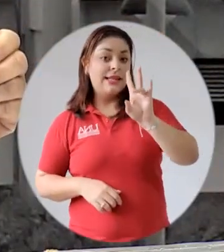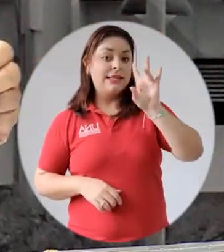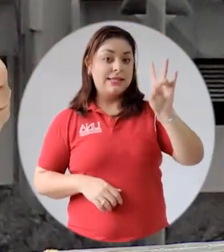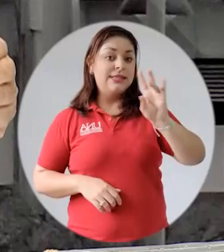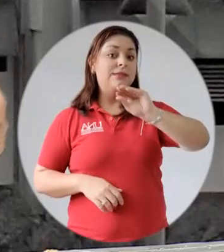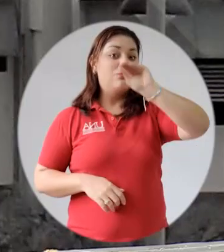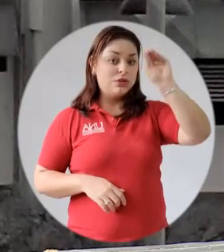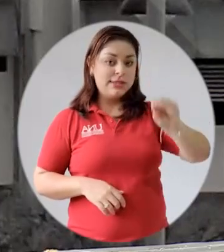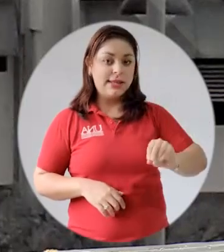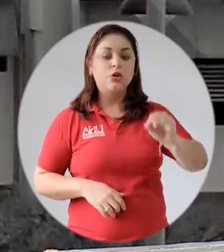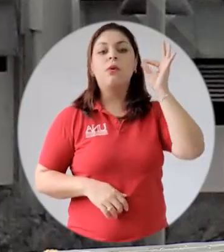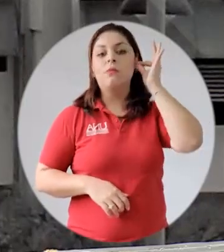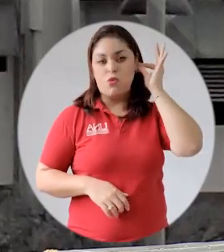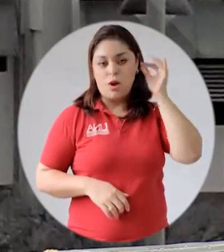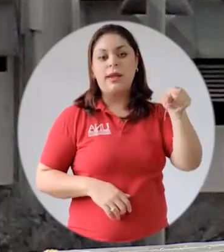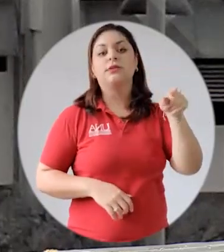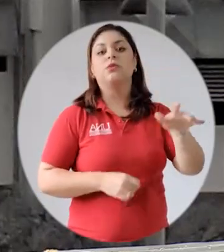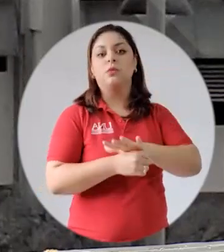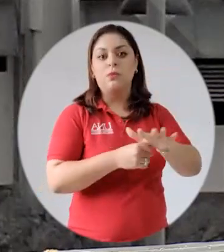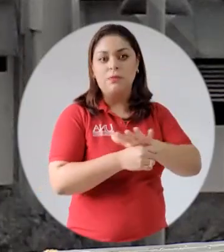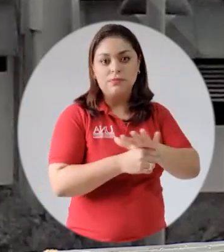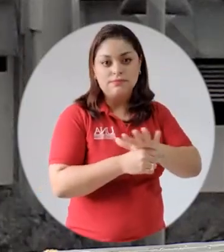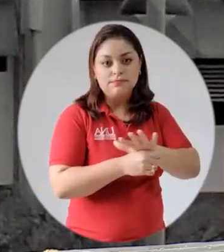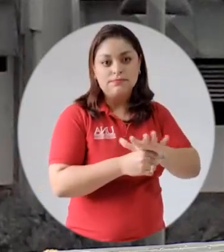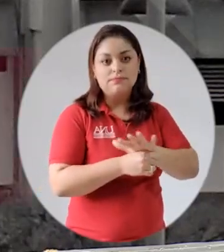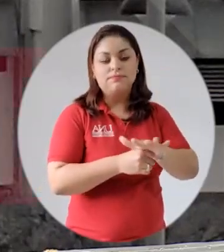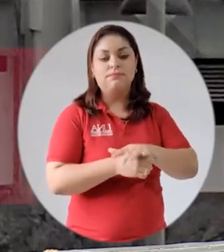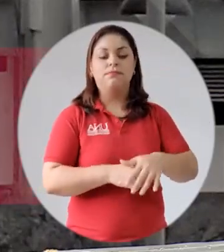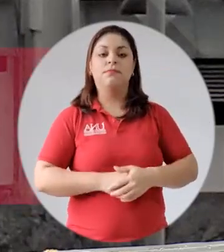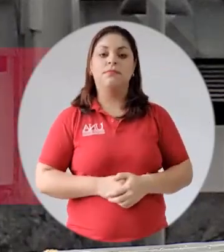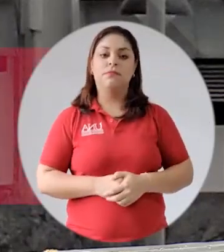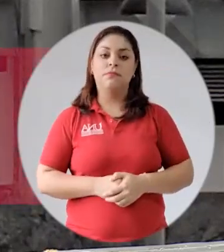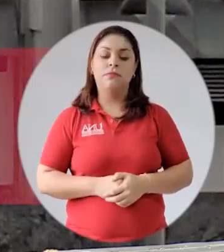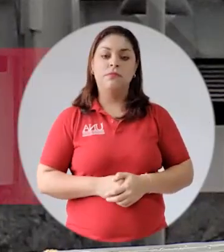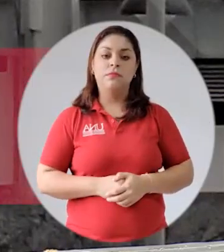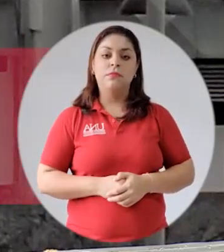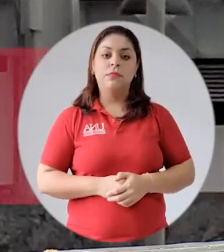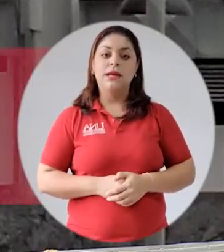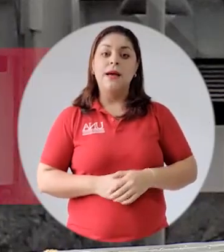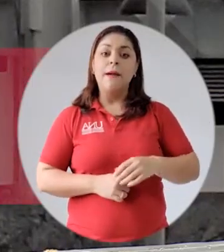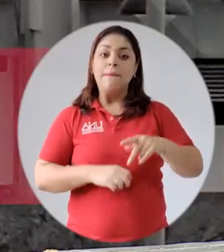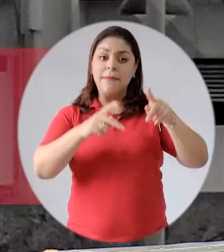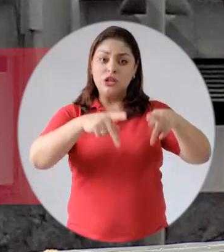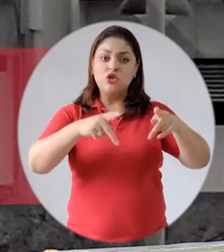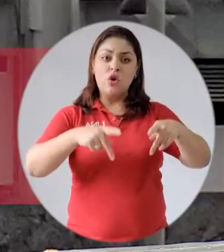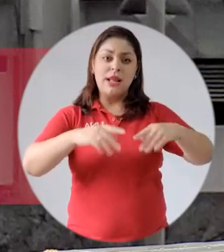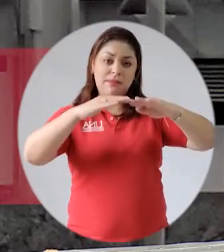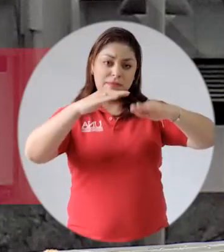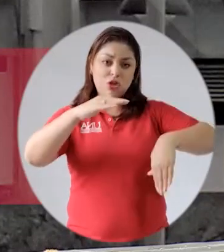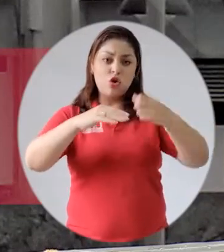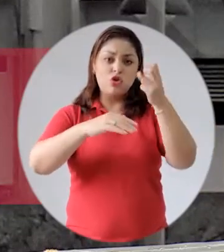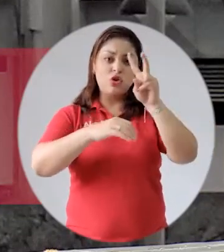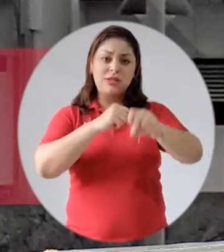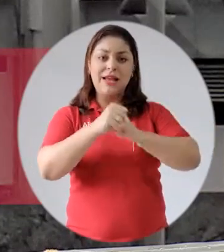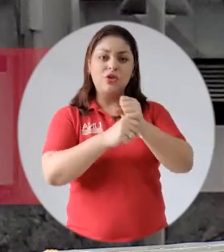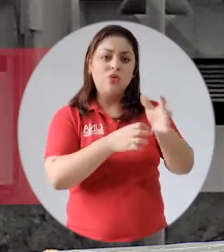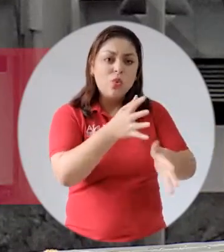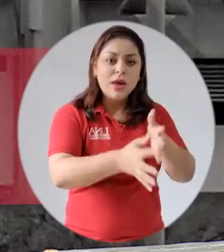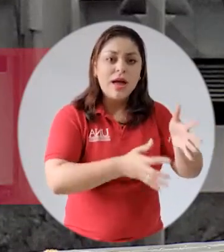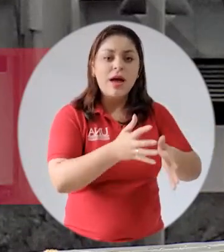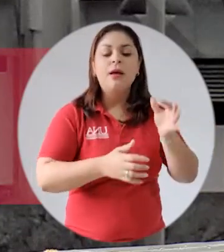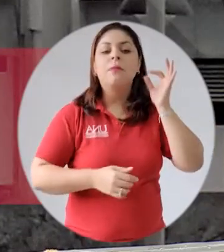dice cuánto se le estaba pendiente de estas cosas mientras hacía otros, lavaba, planchaba. Y realmente